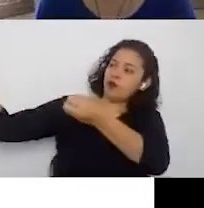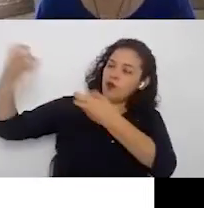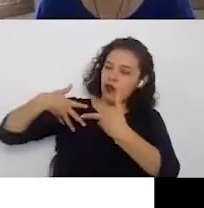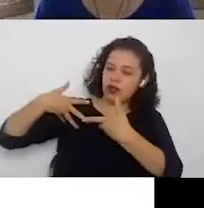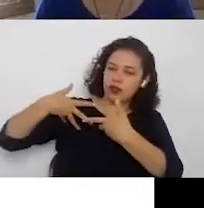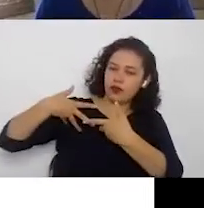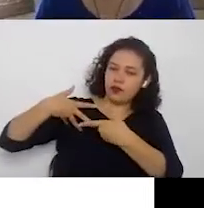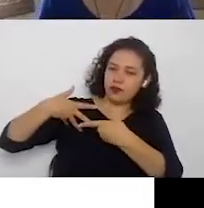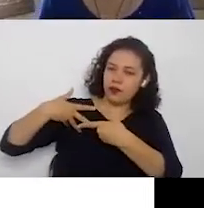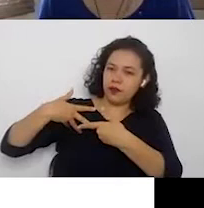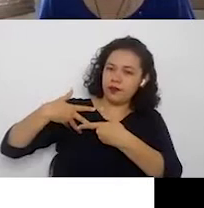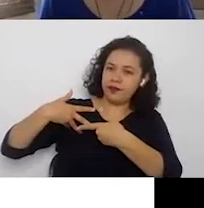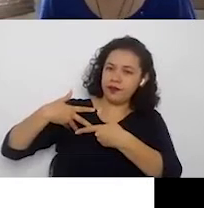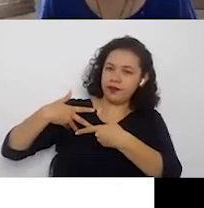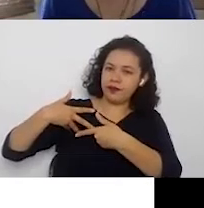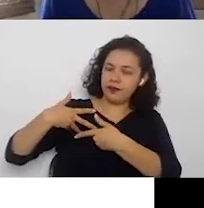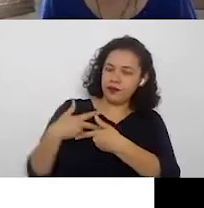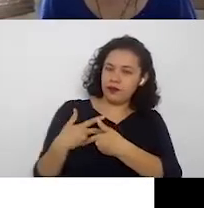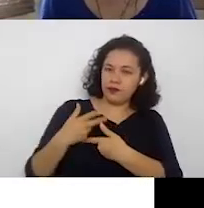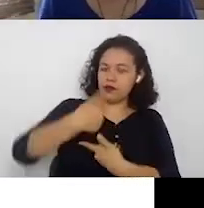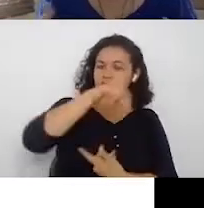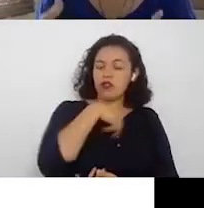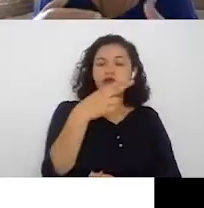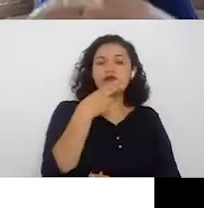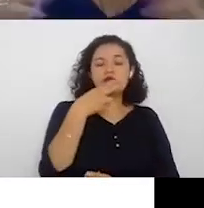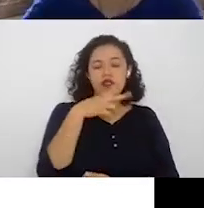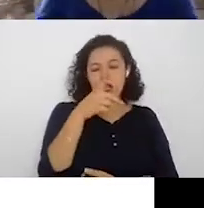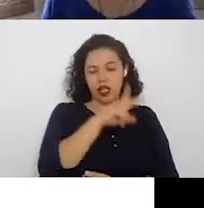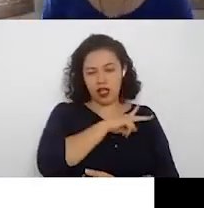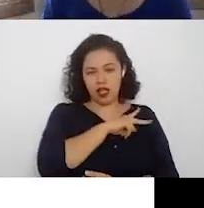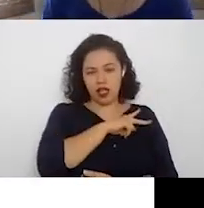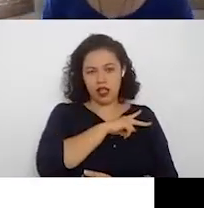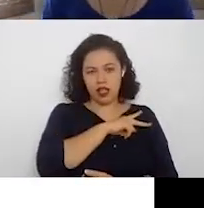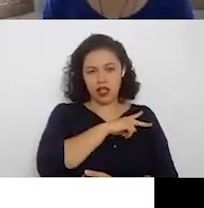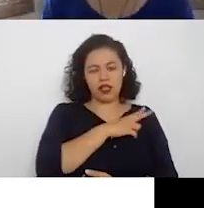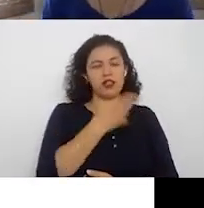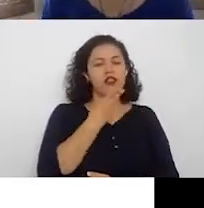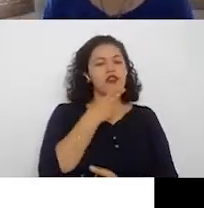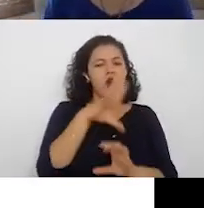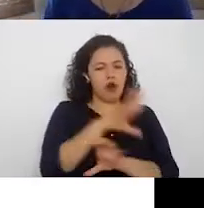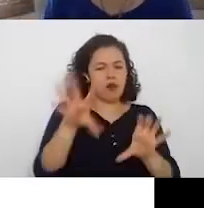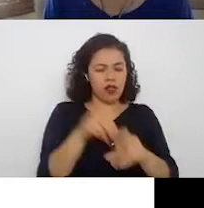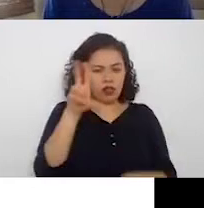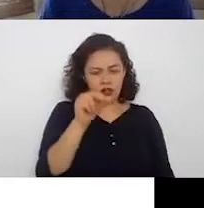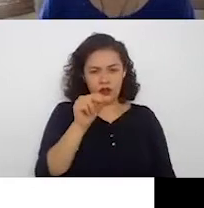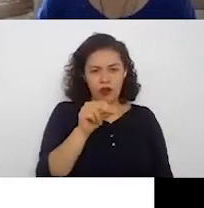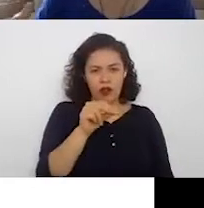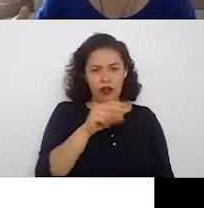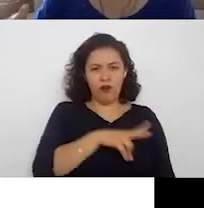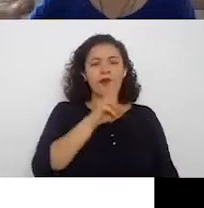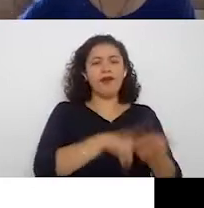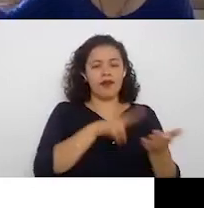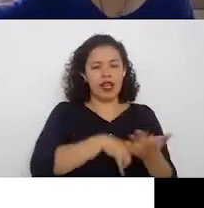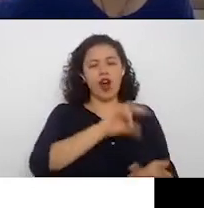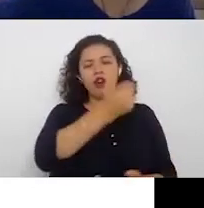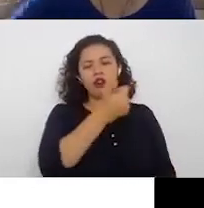hogar no la están utilizando en la totalidad, pues es válido que inviten